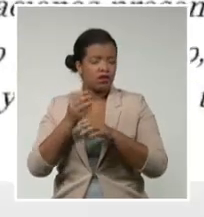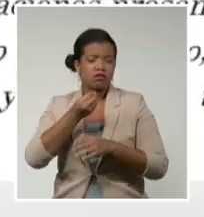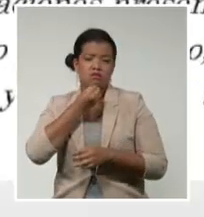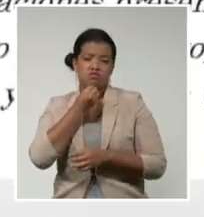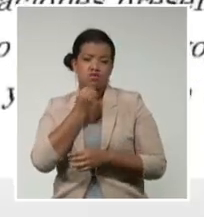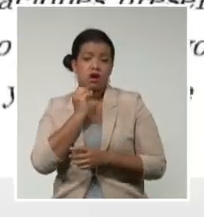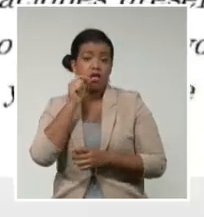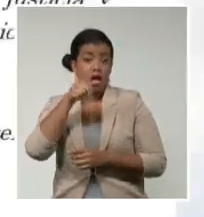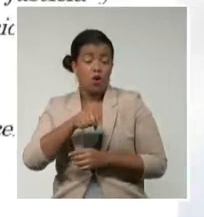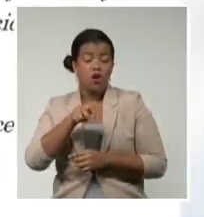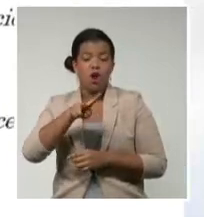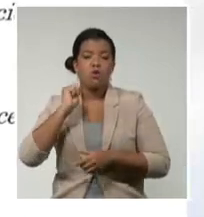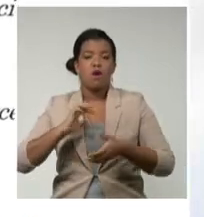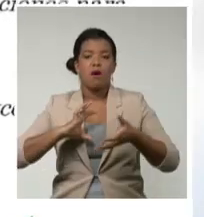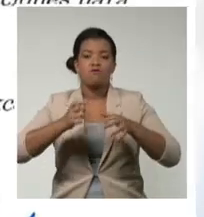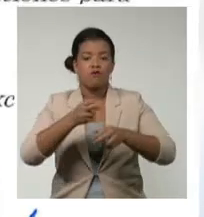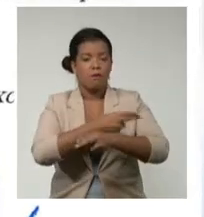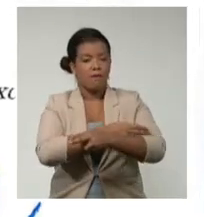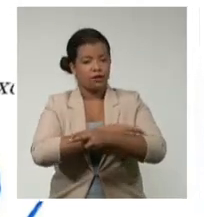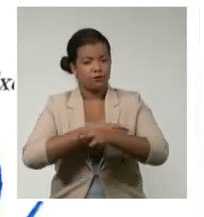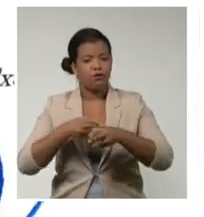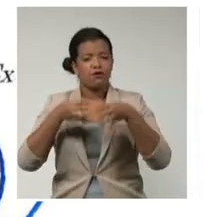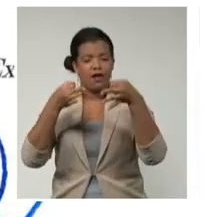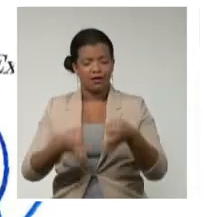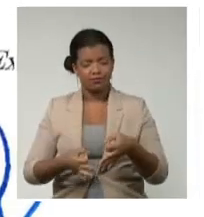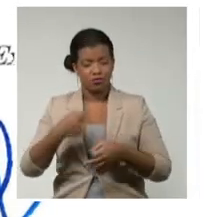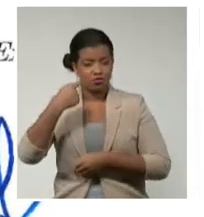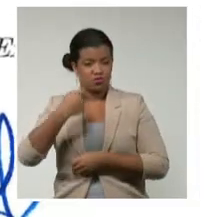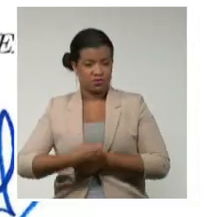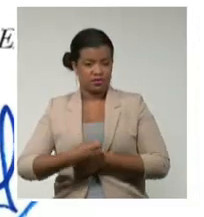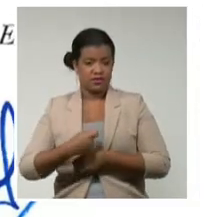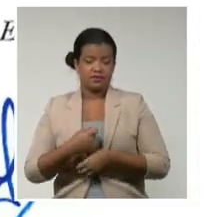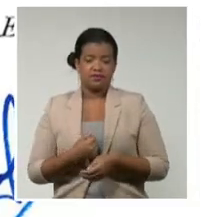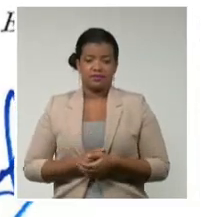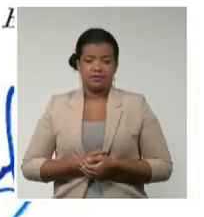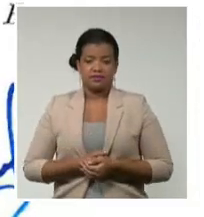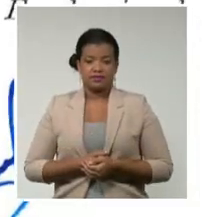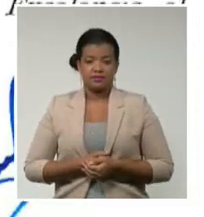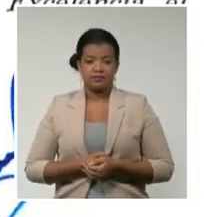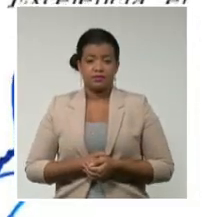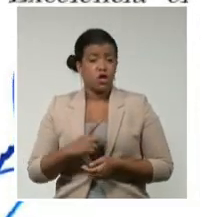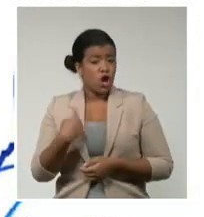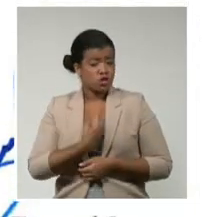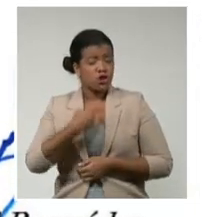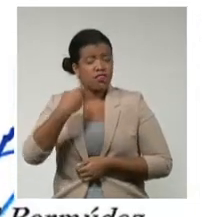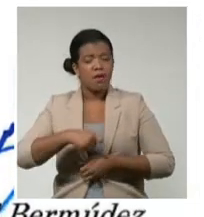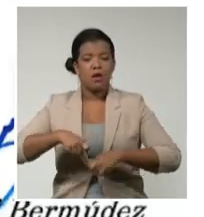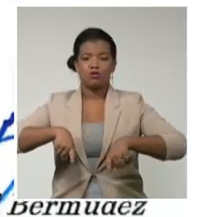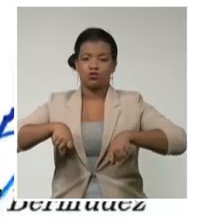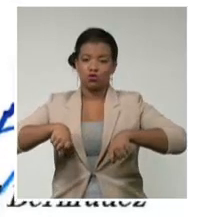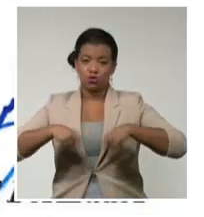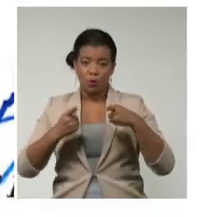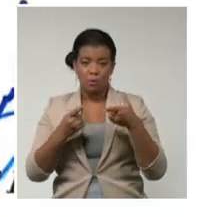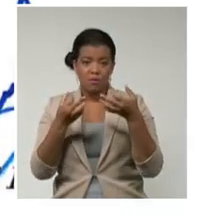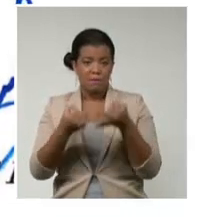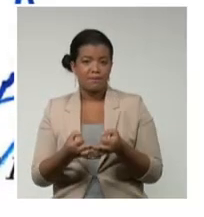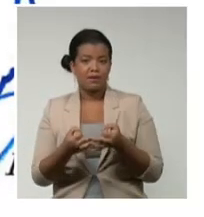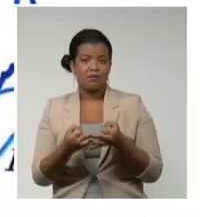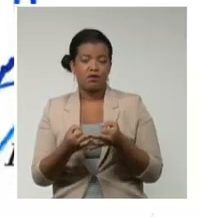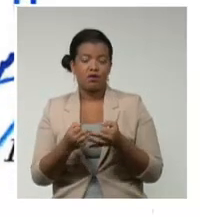una nueva etapa histórica de verdadera justicia y humanismo cumplamos con las nobles y legítimas aspiraciones